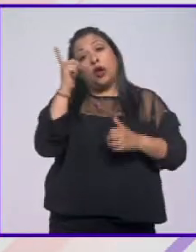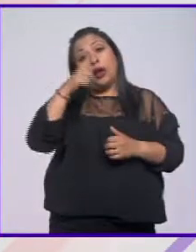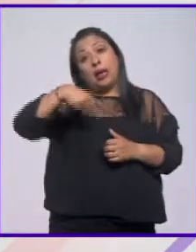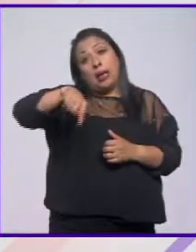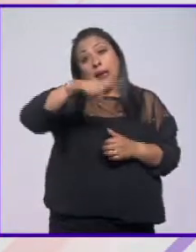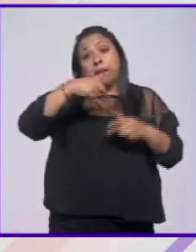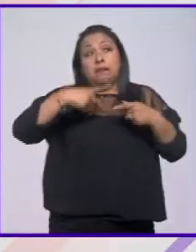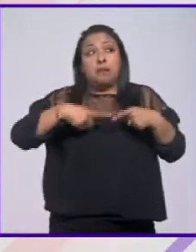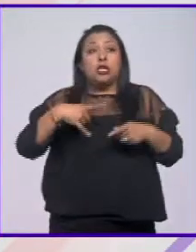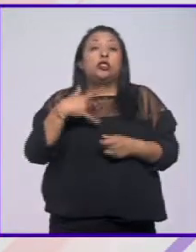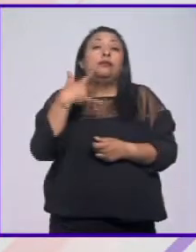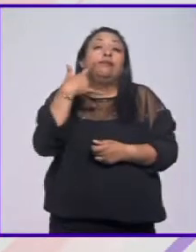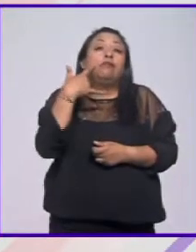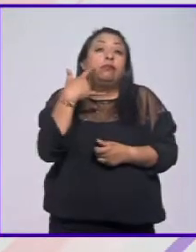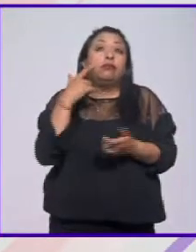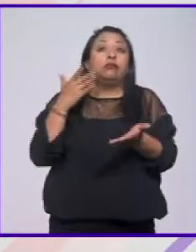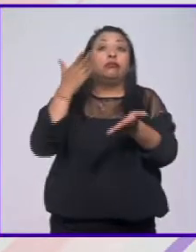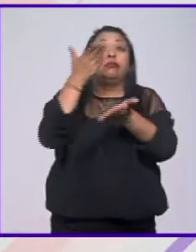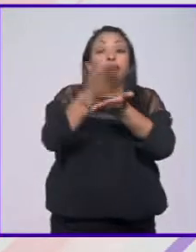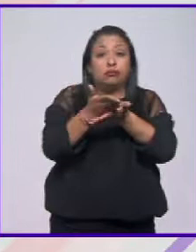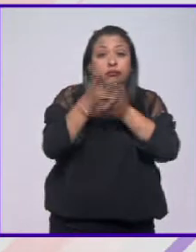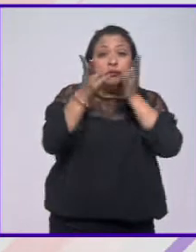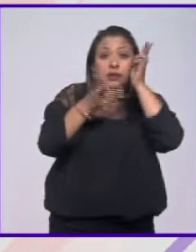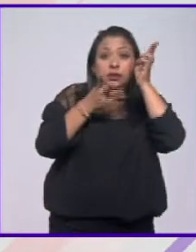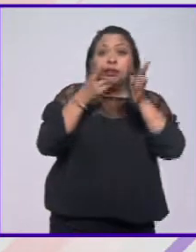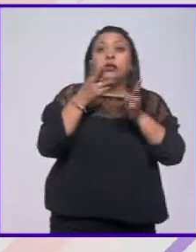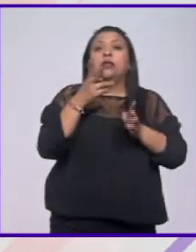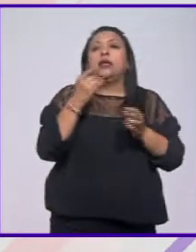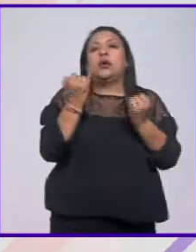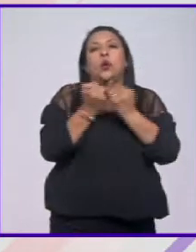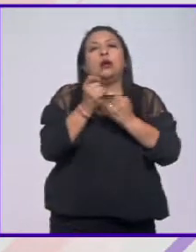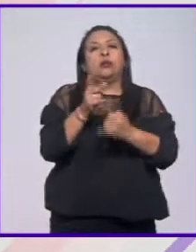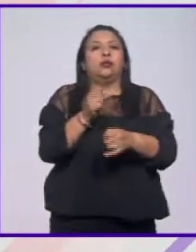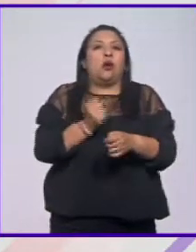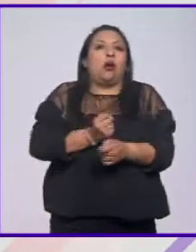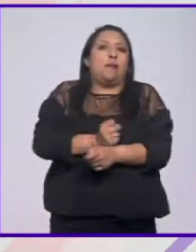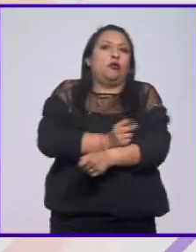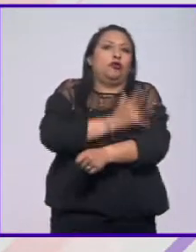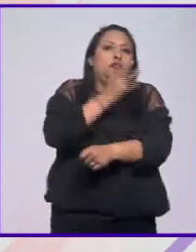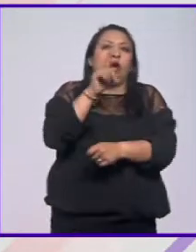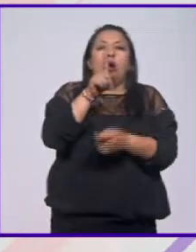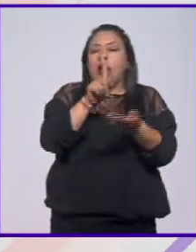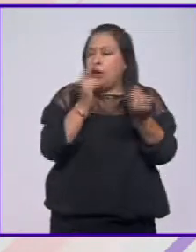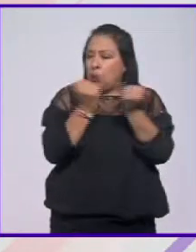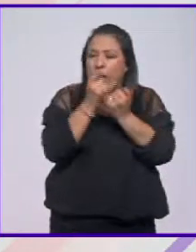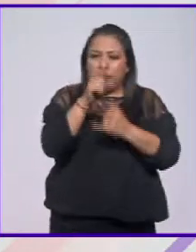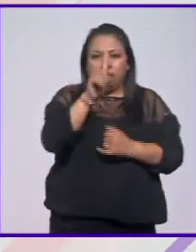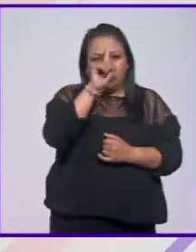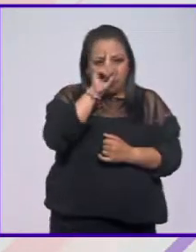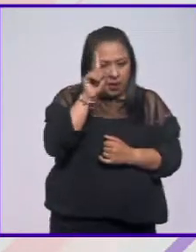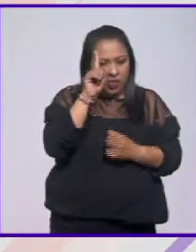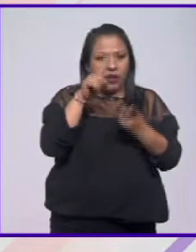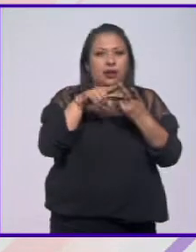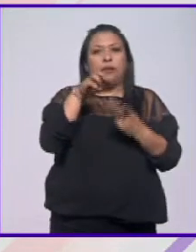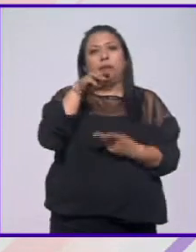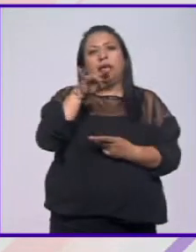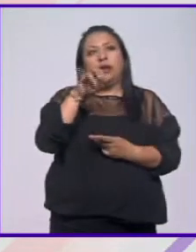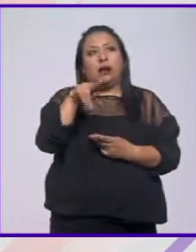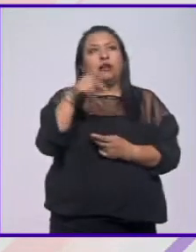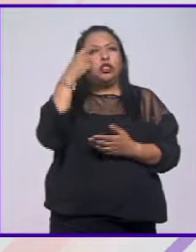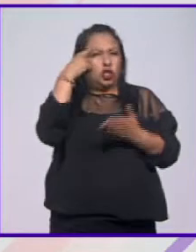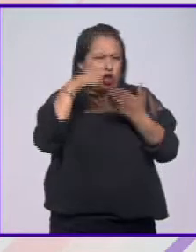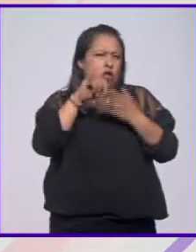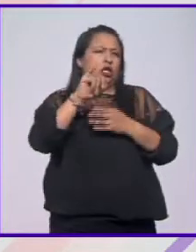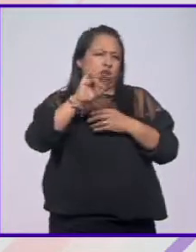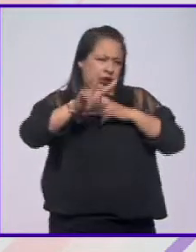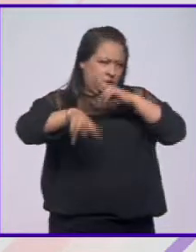público que llegue allá llegue con el mismo entusiasmo que ha llegado en Madrid y en Milán. Bueno, pues yo creo que sí